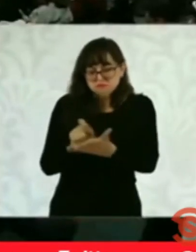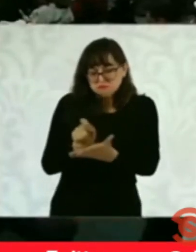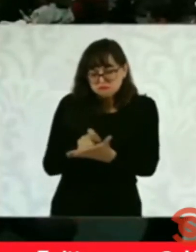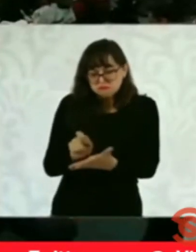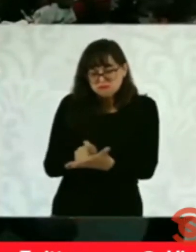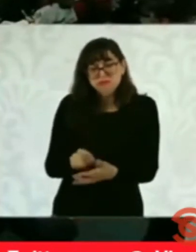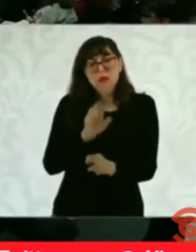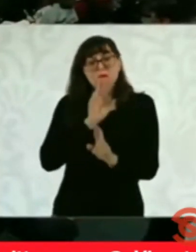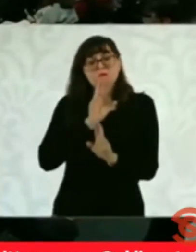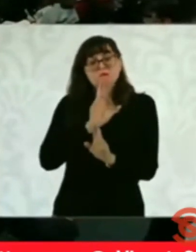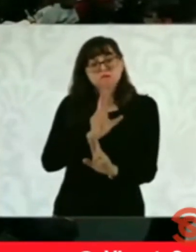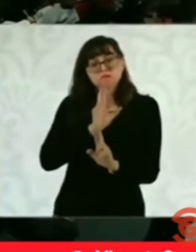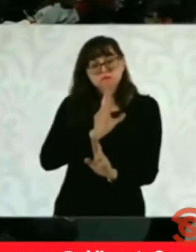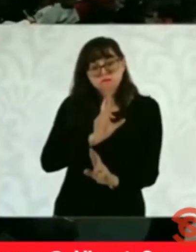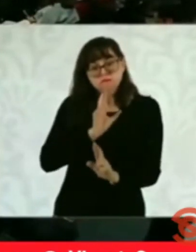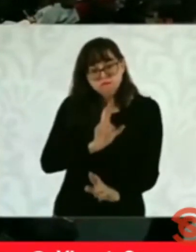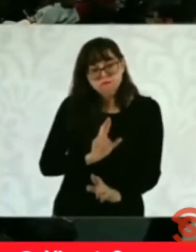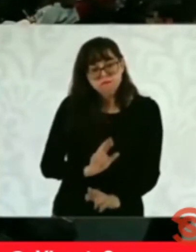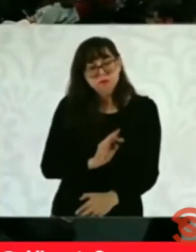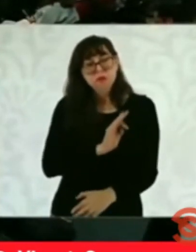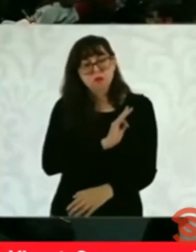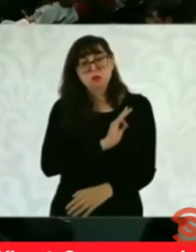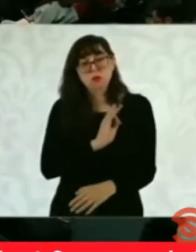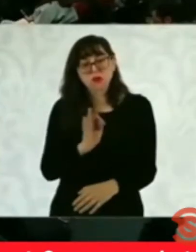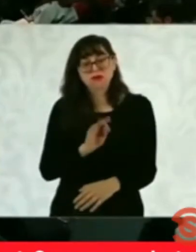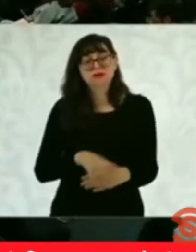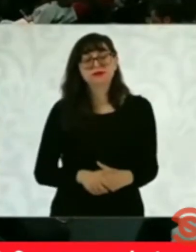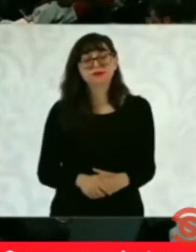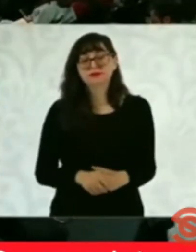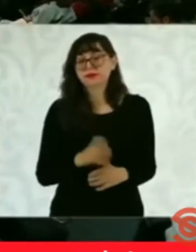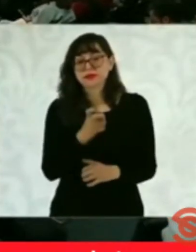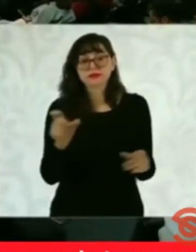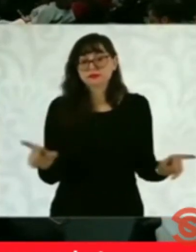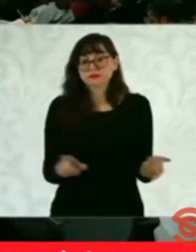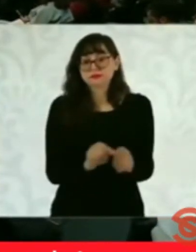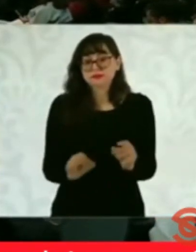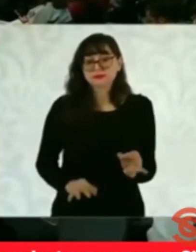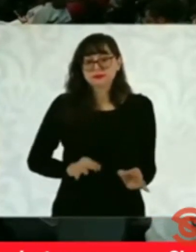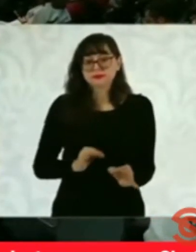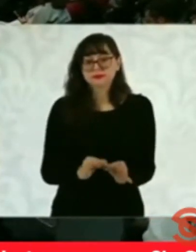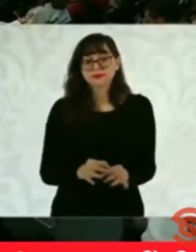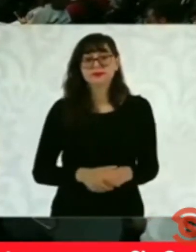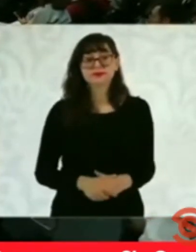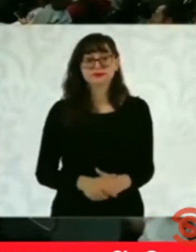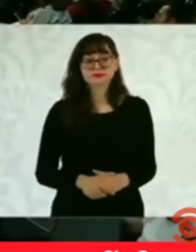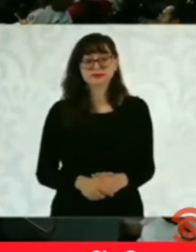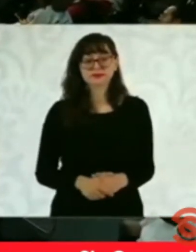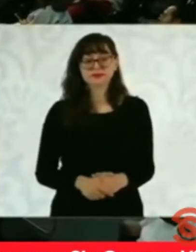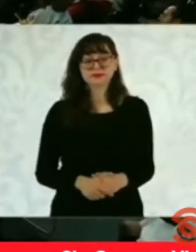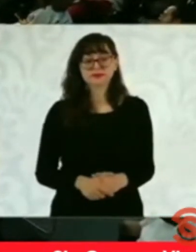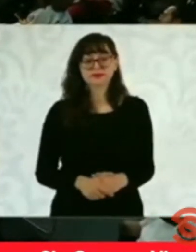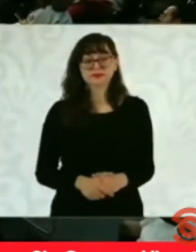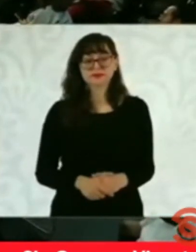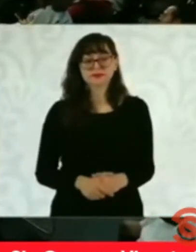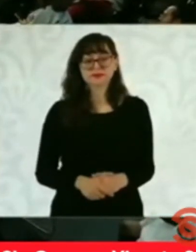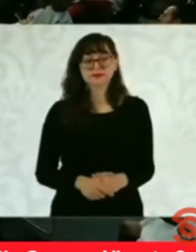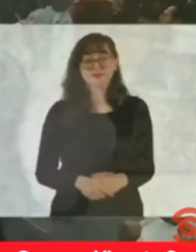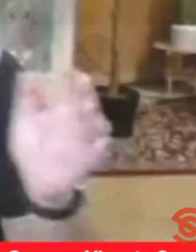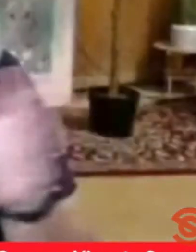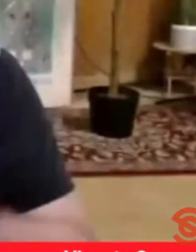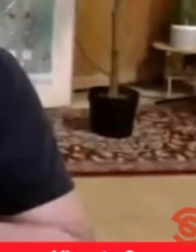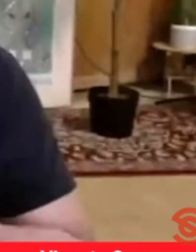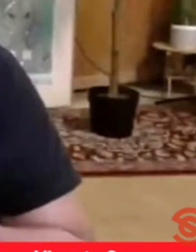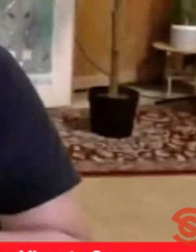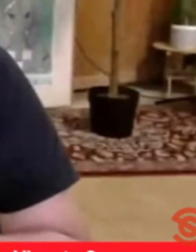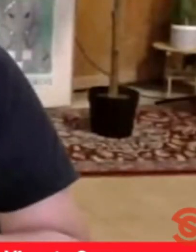poder darnos las respuestas que buscamos en el cuestionario. ¿Es cuánto, presidenta? Gracias. Solo tiene usted, querida Eli, creo que ya quedó muy,